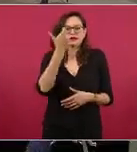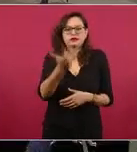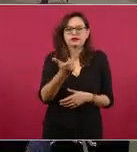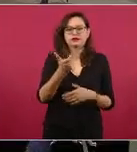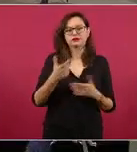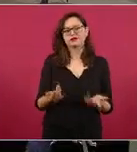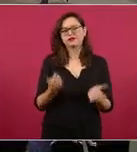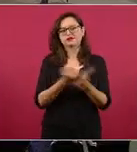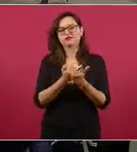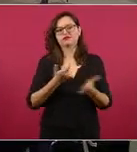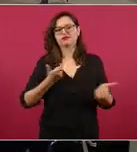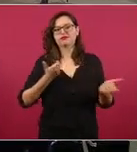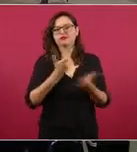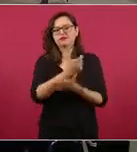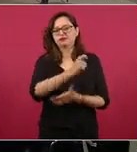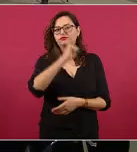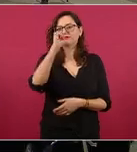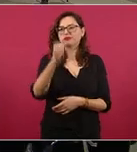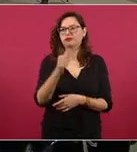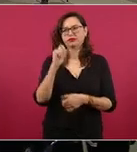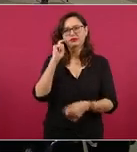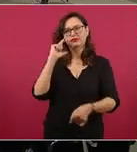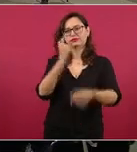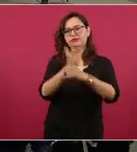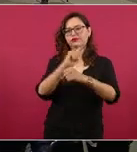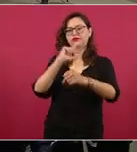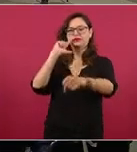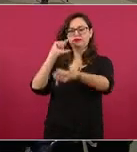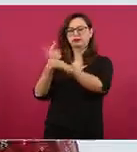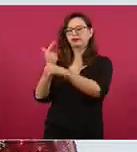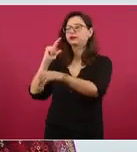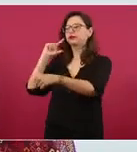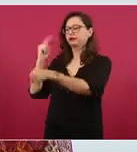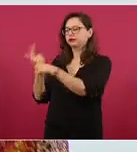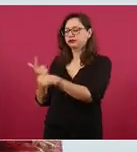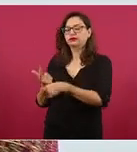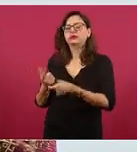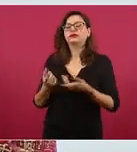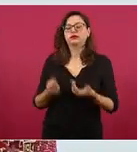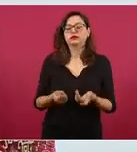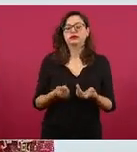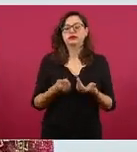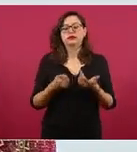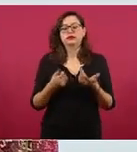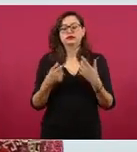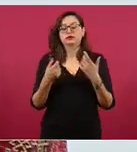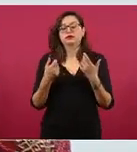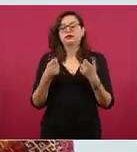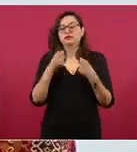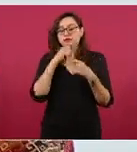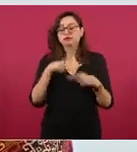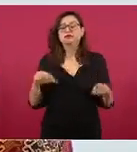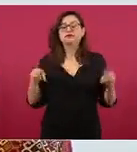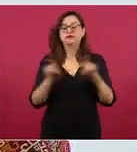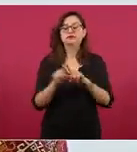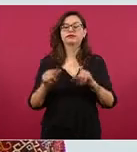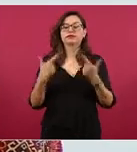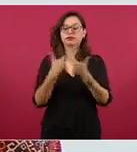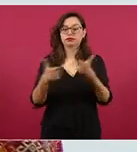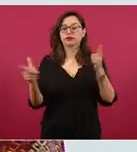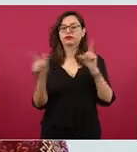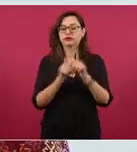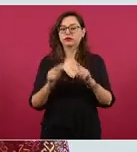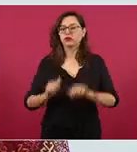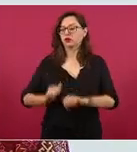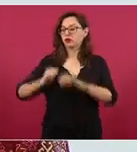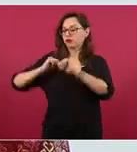las evasiones. Y se han fortalecido muchas grupos de trabajo con autoridades